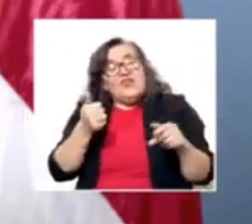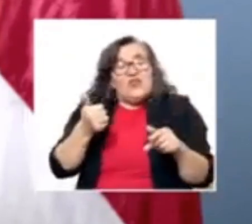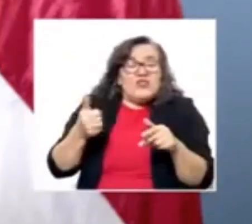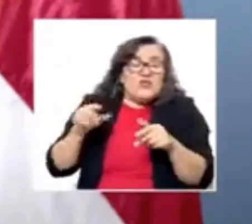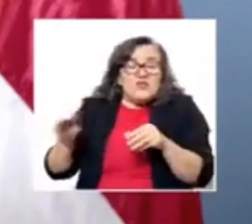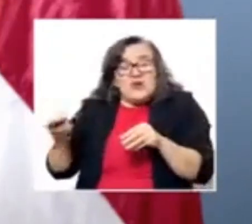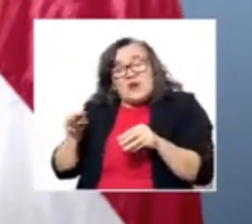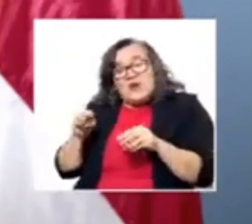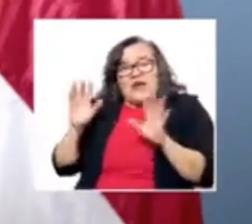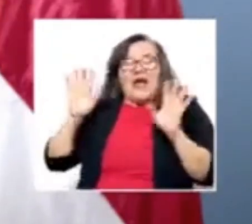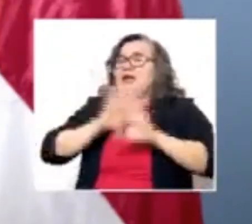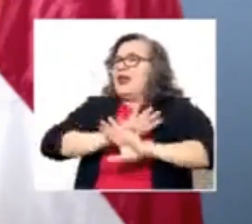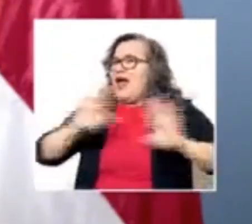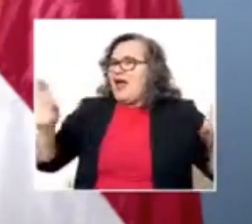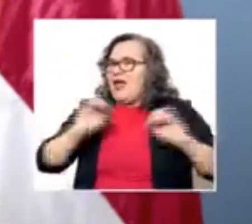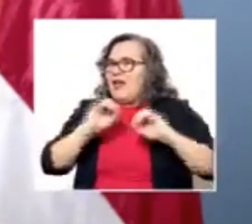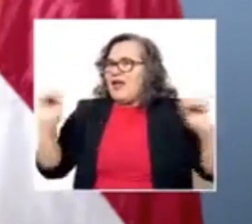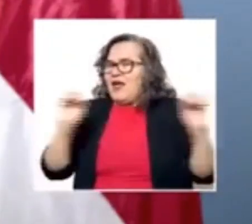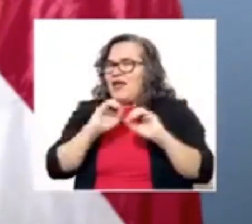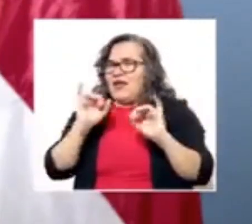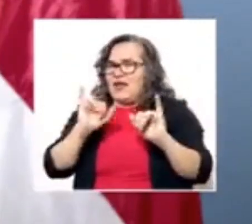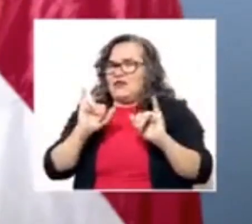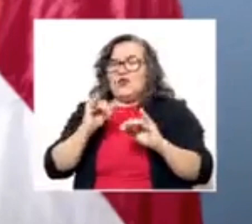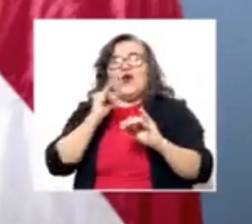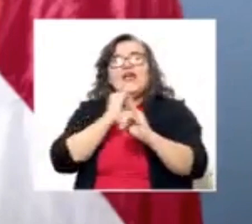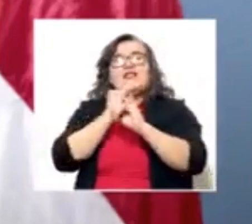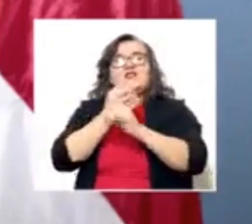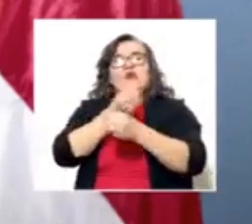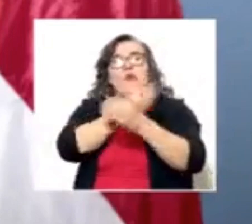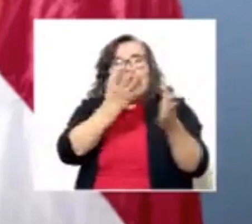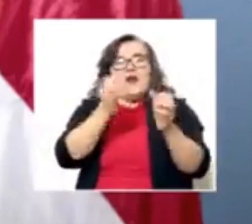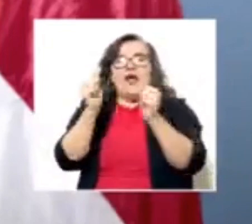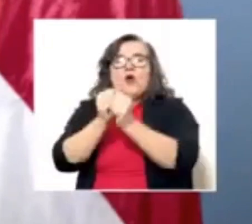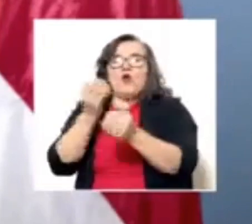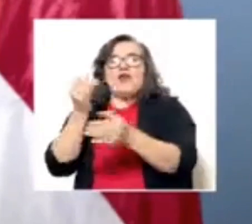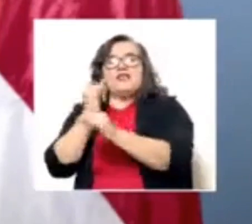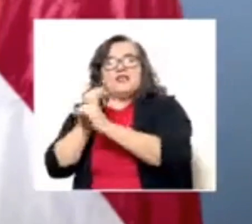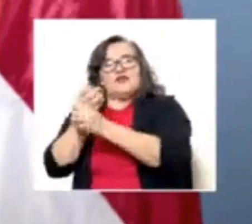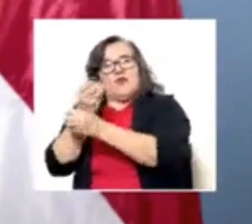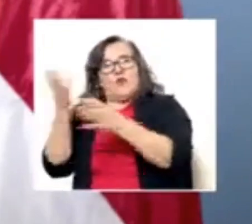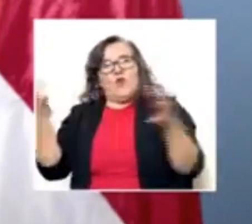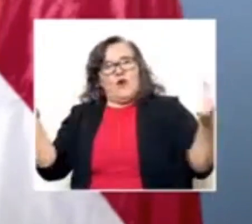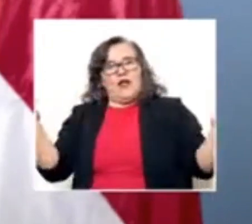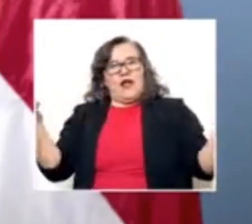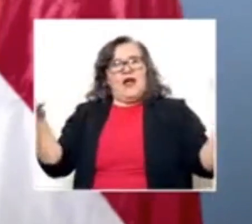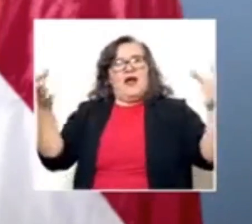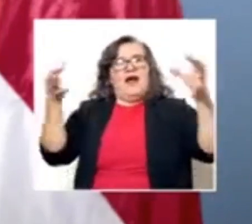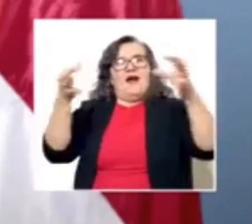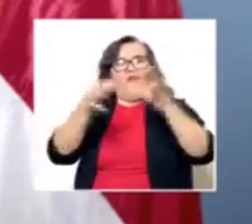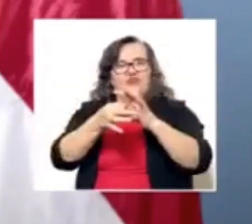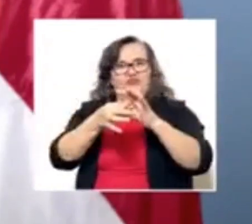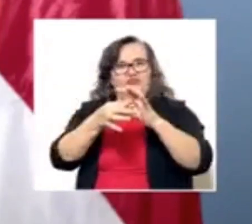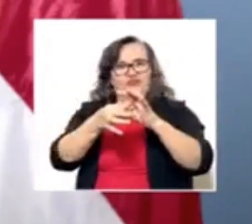cosillas. Aquí no hay nada de eso. Institución pública con institución pública, quitando